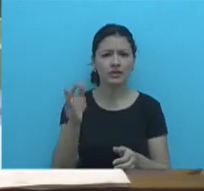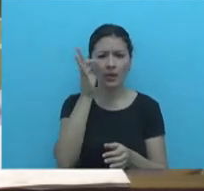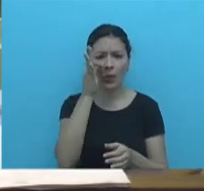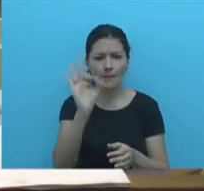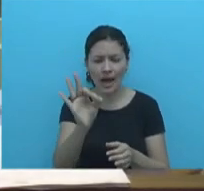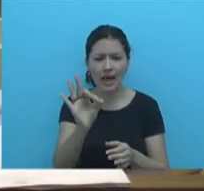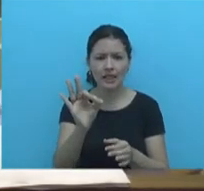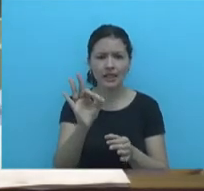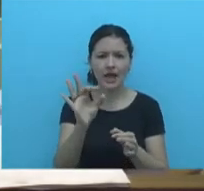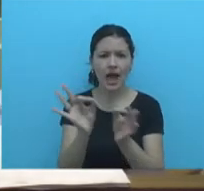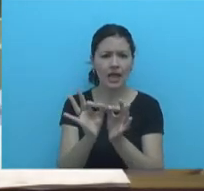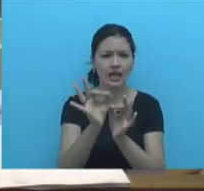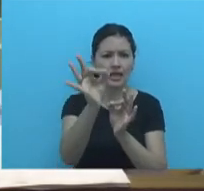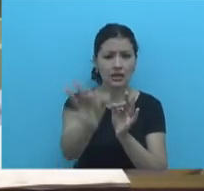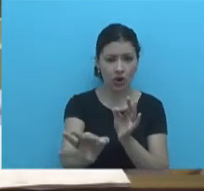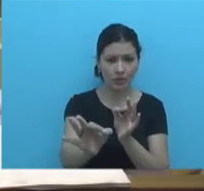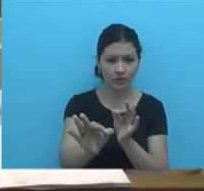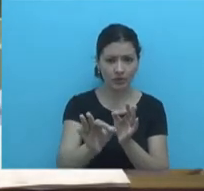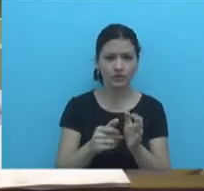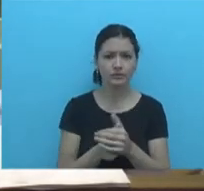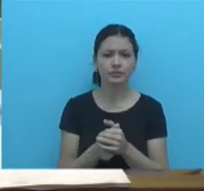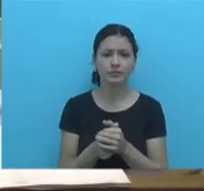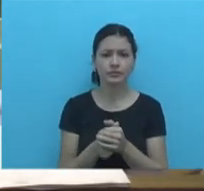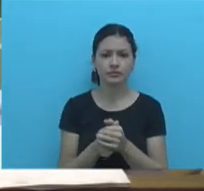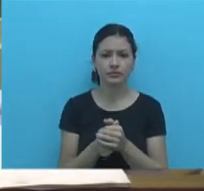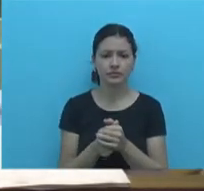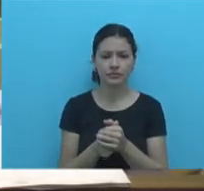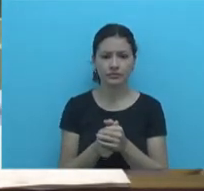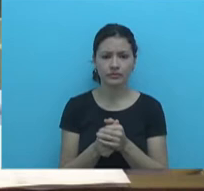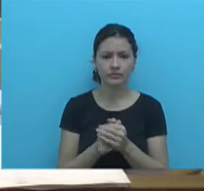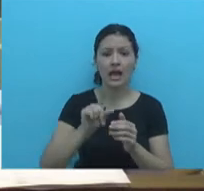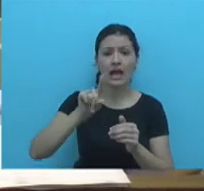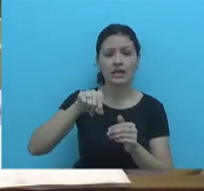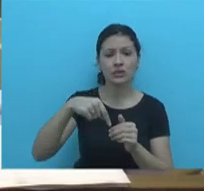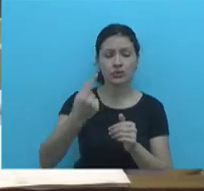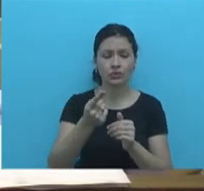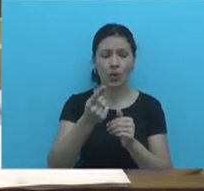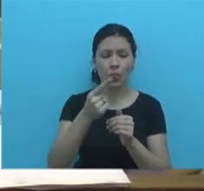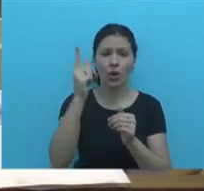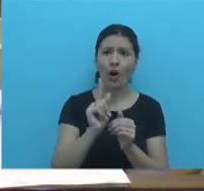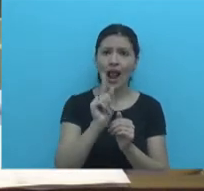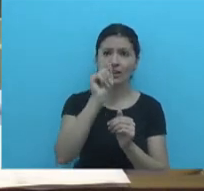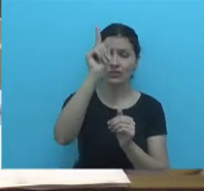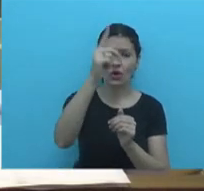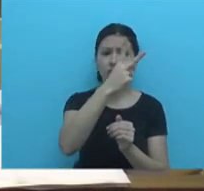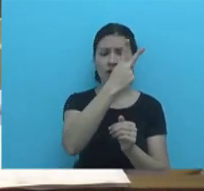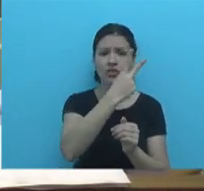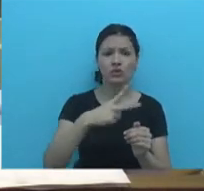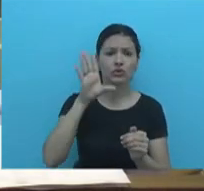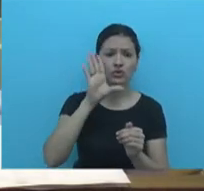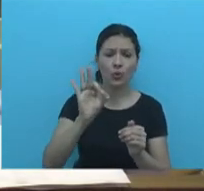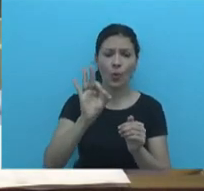hacemos 220 kilómetros hacia el norte, vamos a encontrar otra capital, que es Resistencia, y 250 kilómetros es